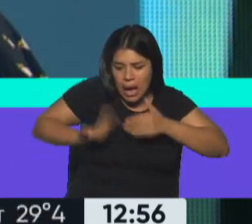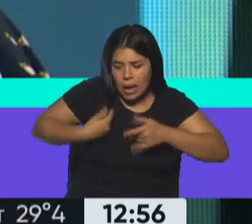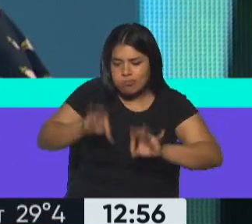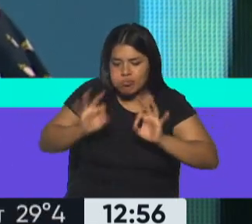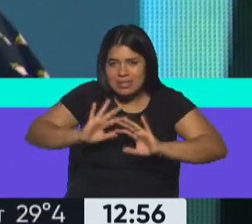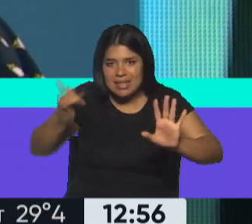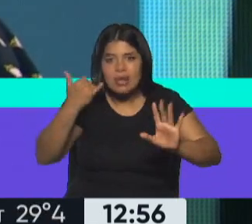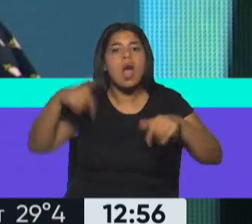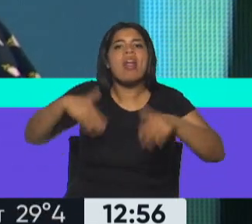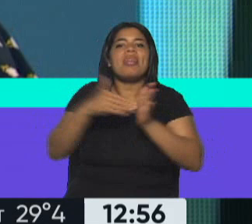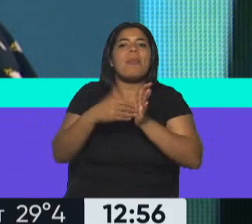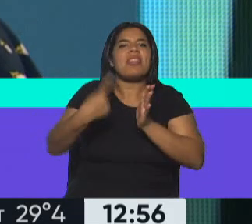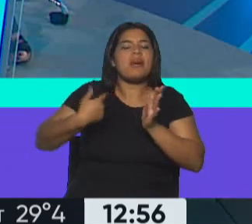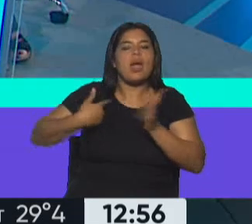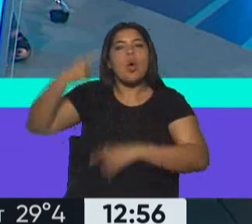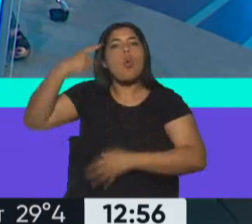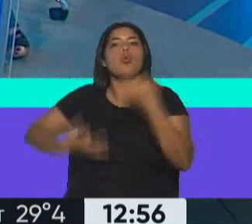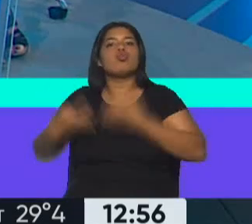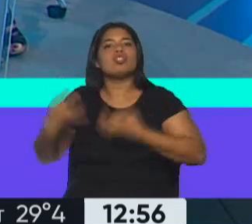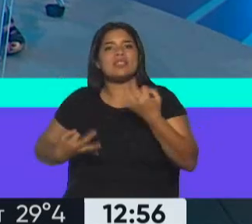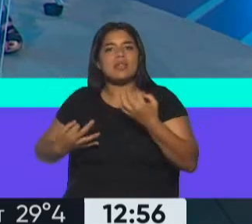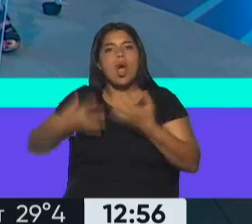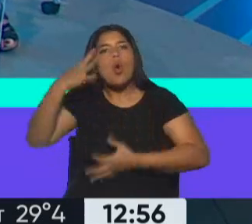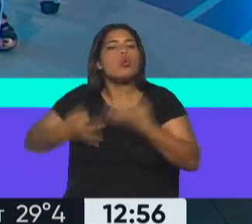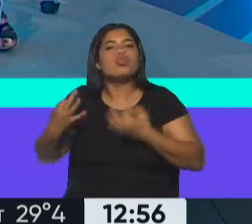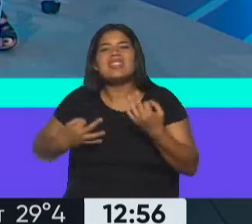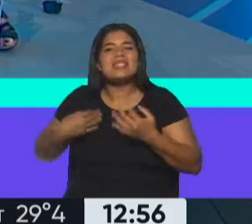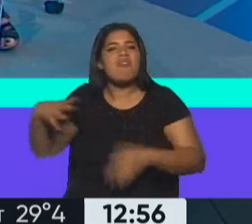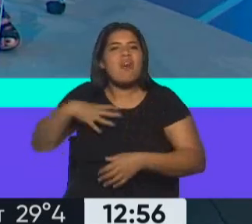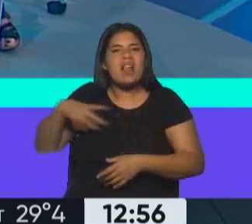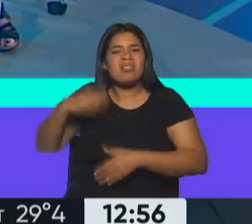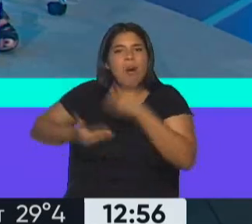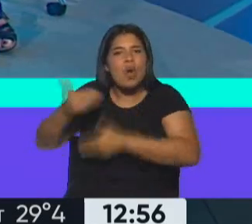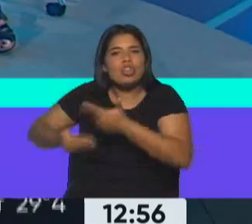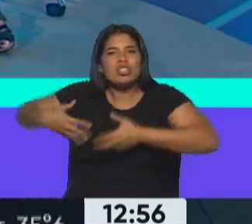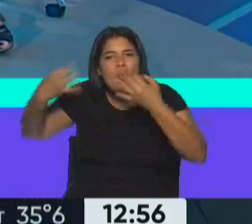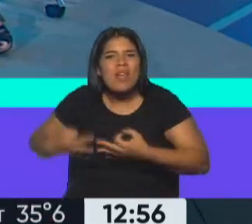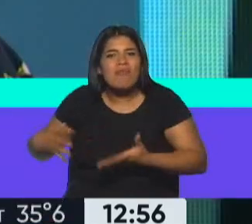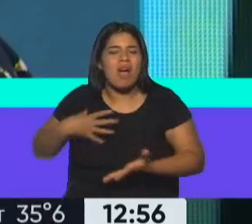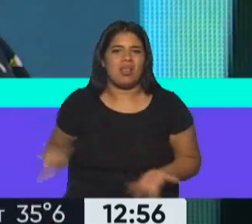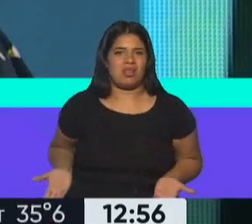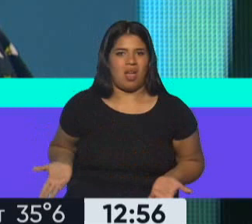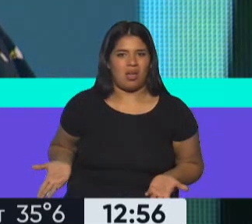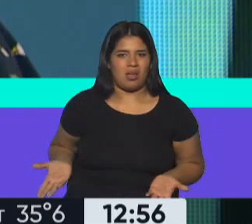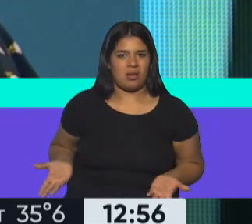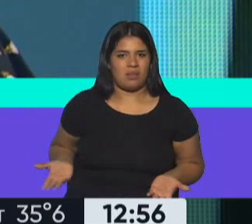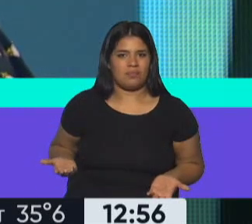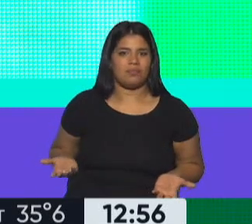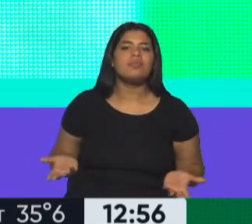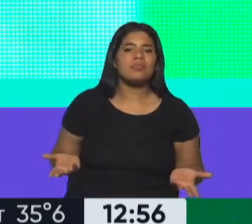y vamos a este hacer lo correcto después hagan las pericias que quieran hacer pero el cuerpo